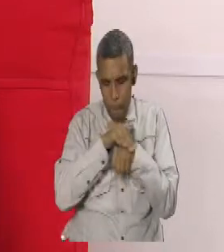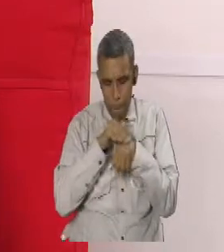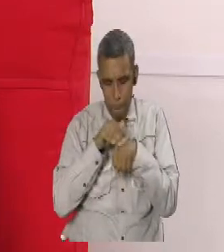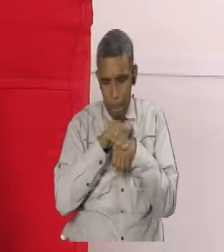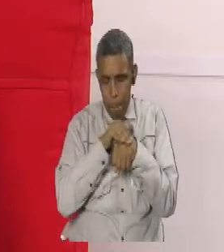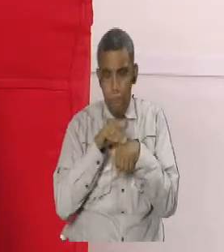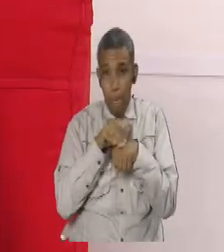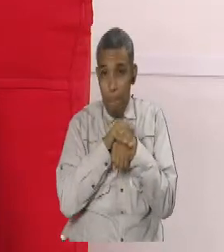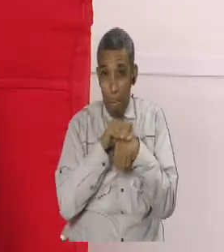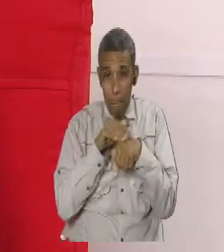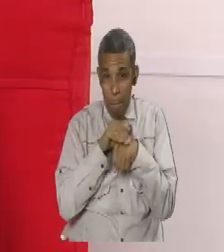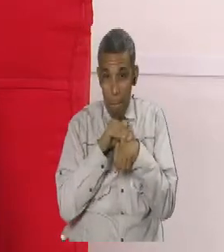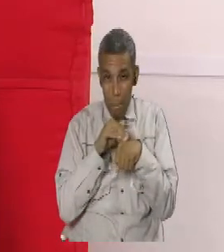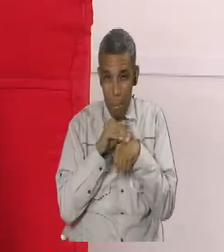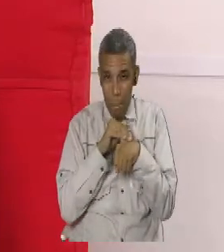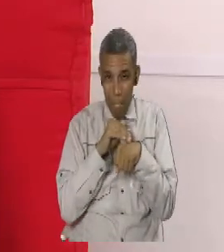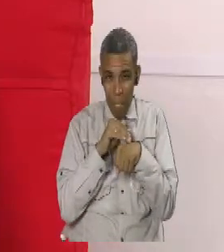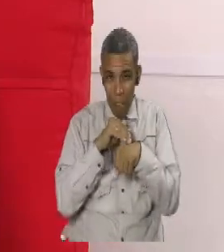aparición